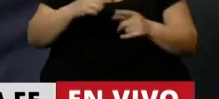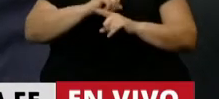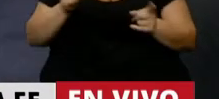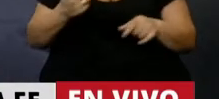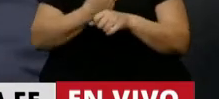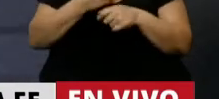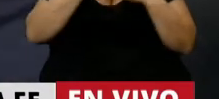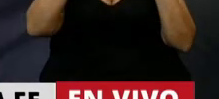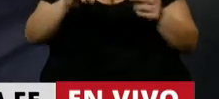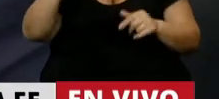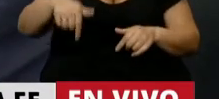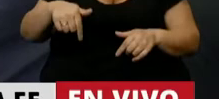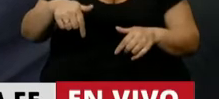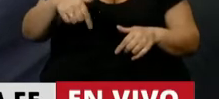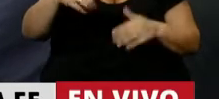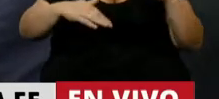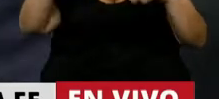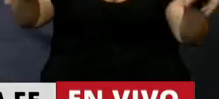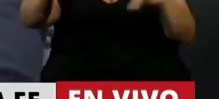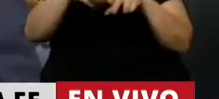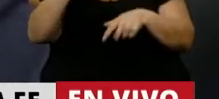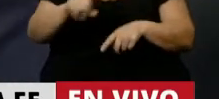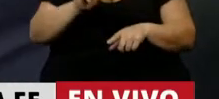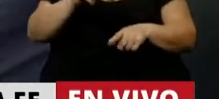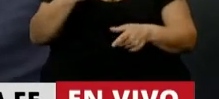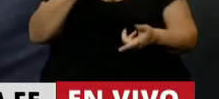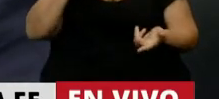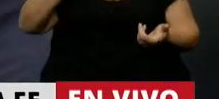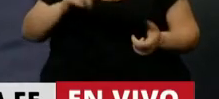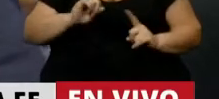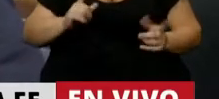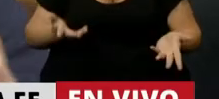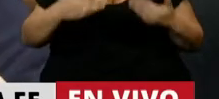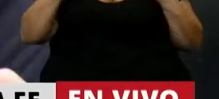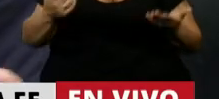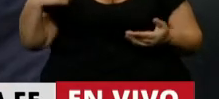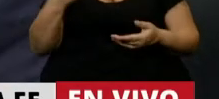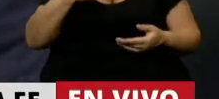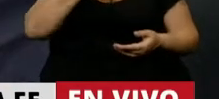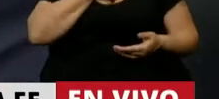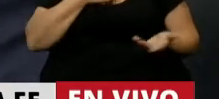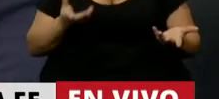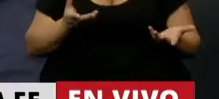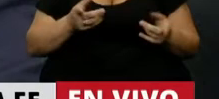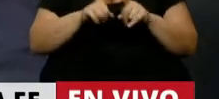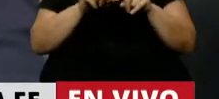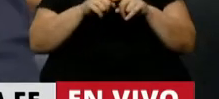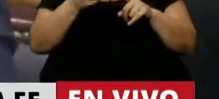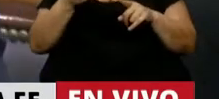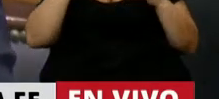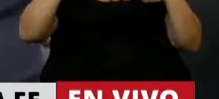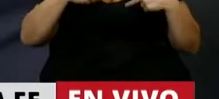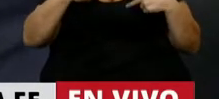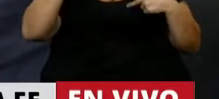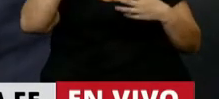lo vamos a recuperar con la variable recaudación, no es seguro. Por eso nosotros queríamos, haciendo una crítica desde